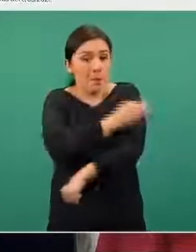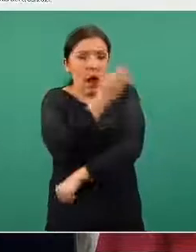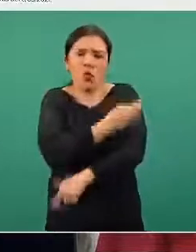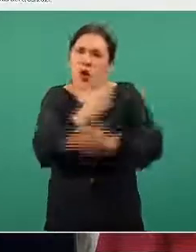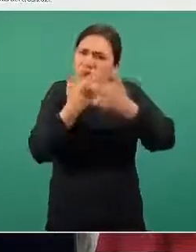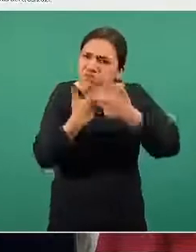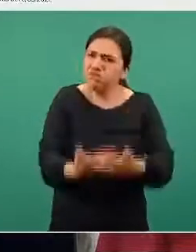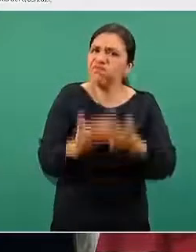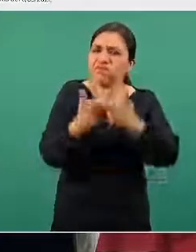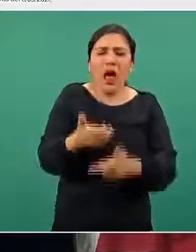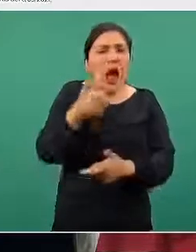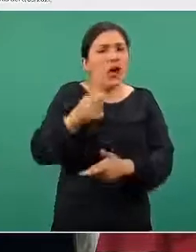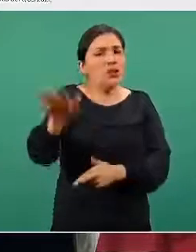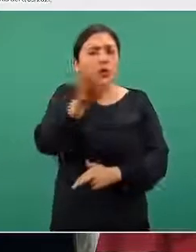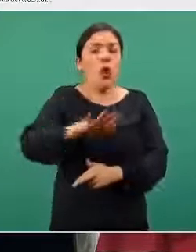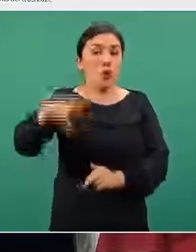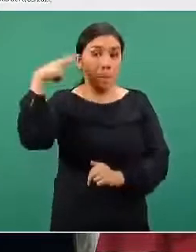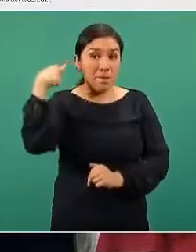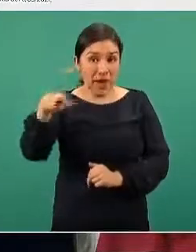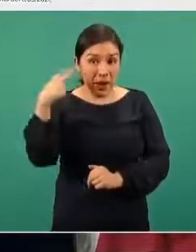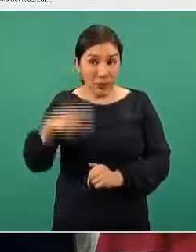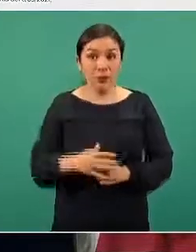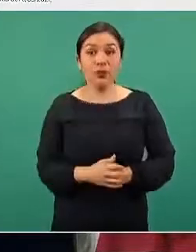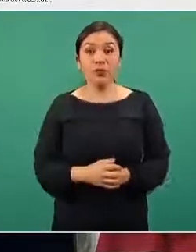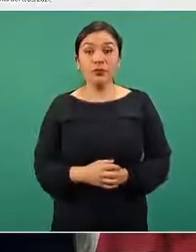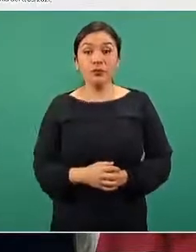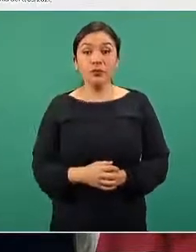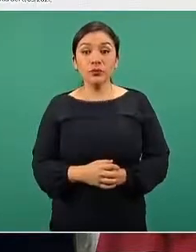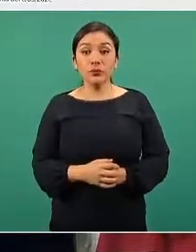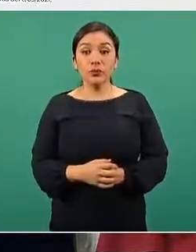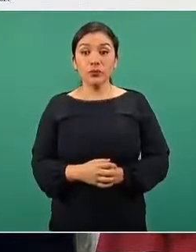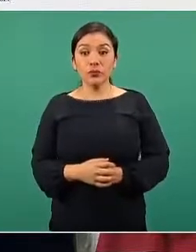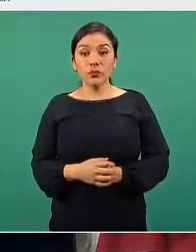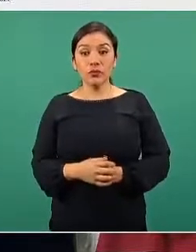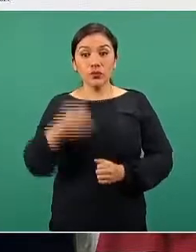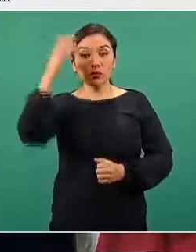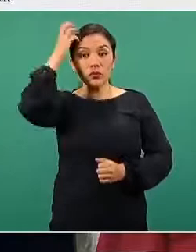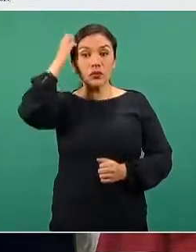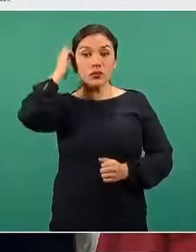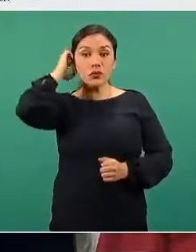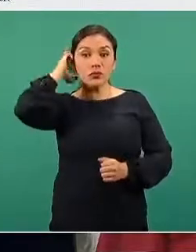supuesto, en todo el territorio veracruzano. La siguiente.